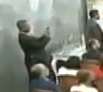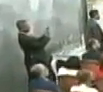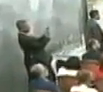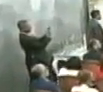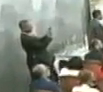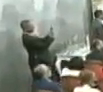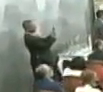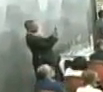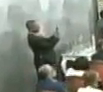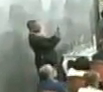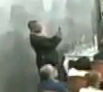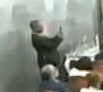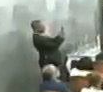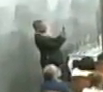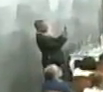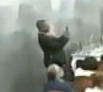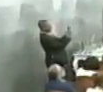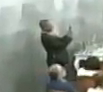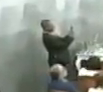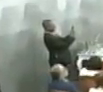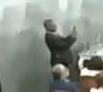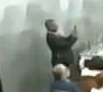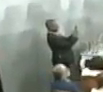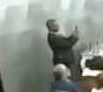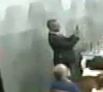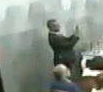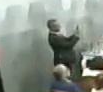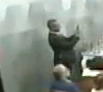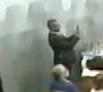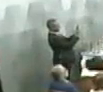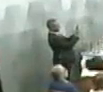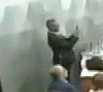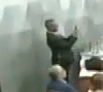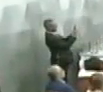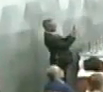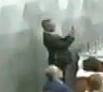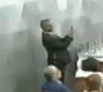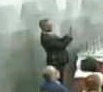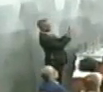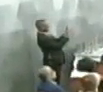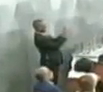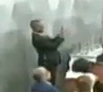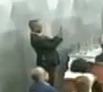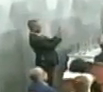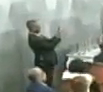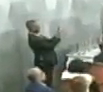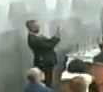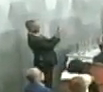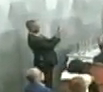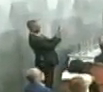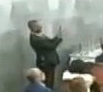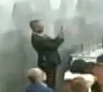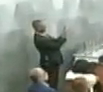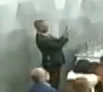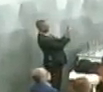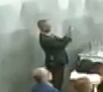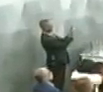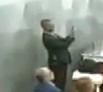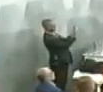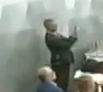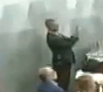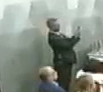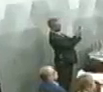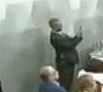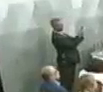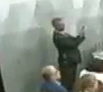el programa transmitido por Venezolana de Televisión A Pulso, por ser un amplio espacio de entrevistas que incluye a todas